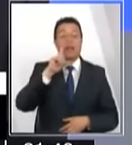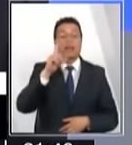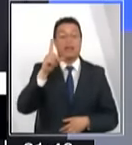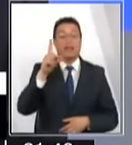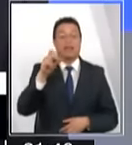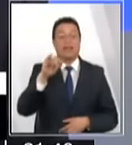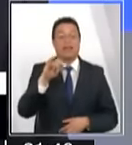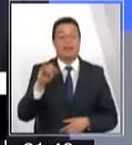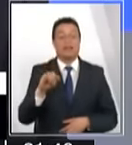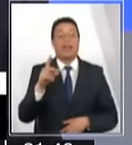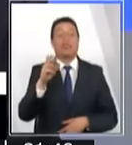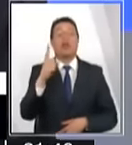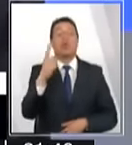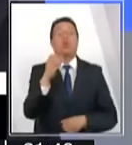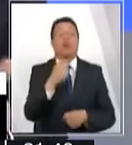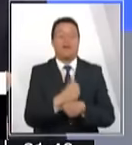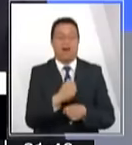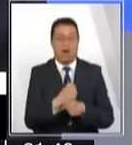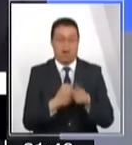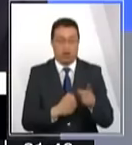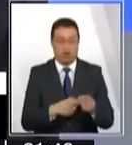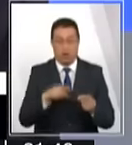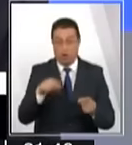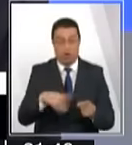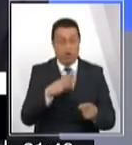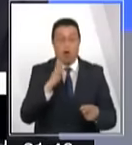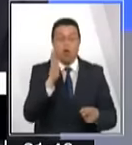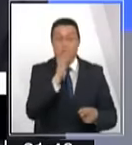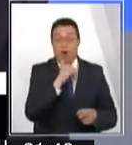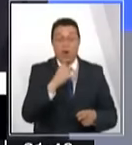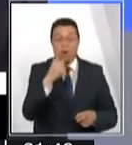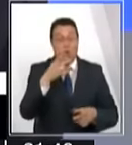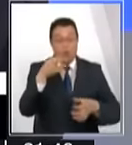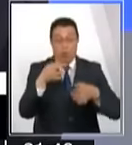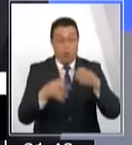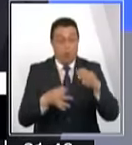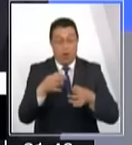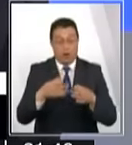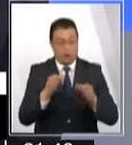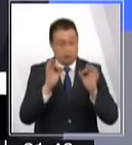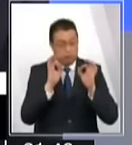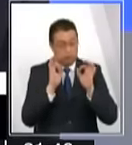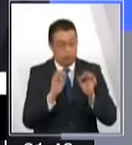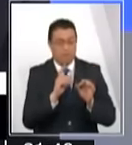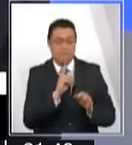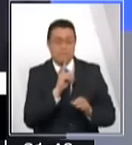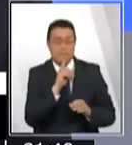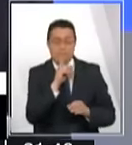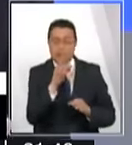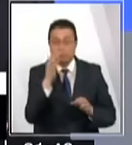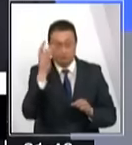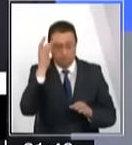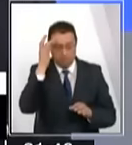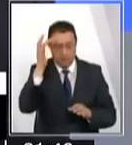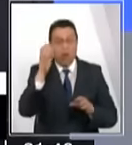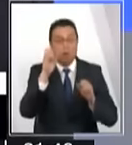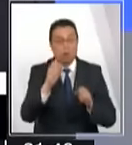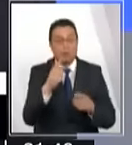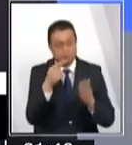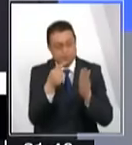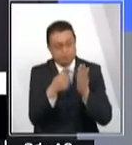trabajador pero hoy día no existe un juez apropiado mi juicio que esté calificando esta